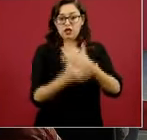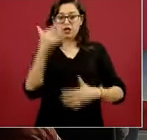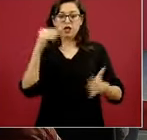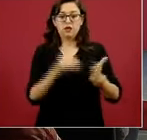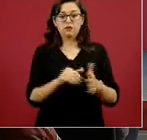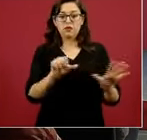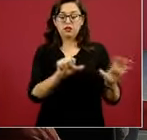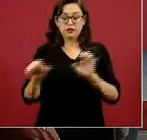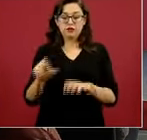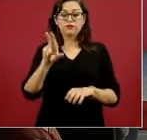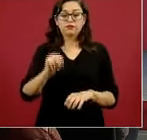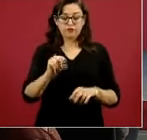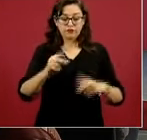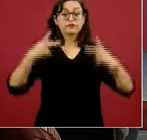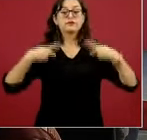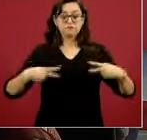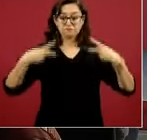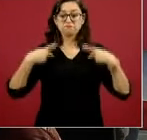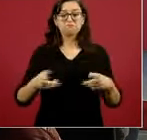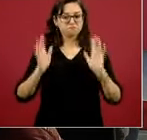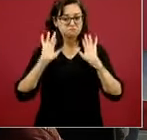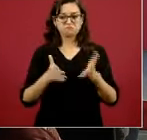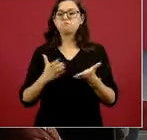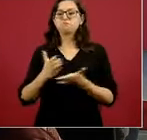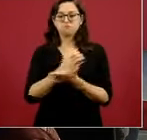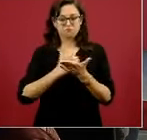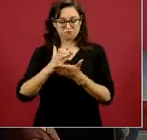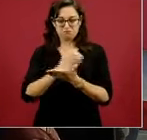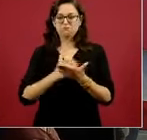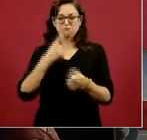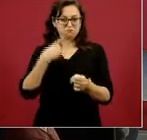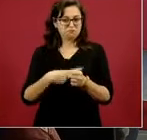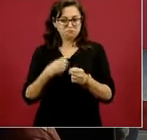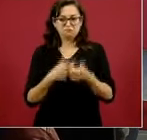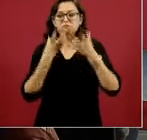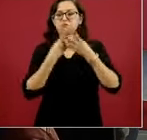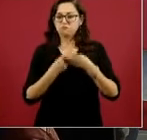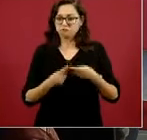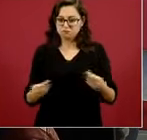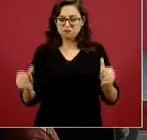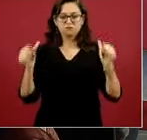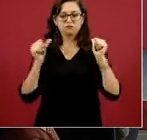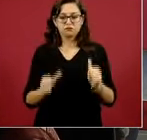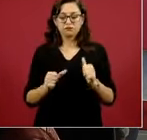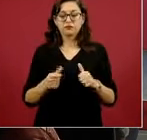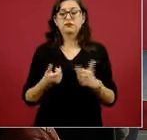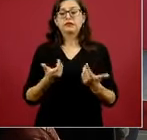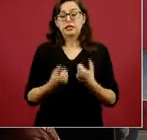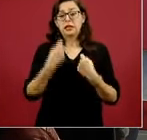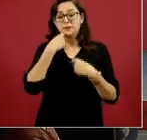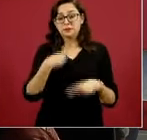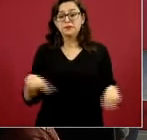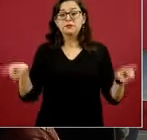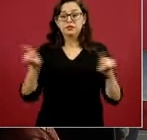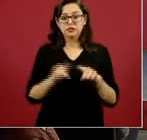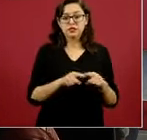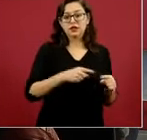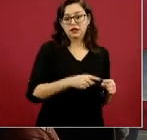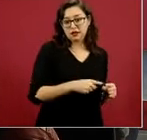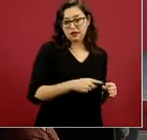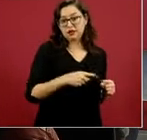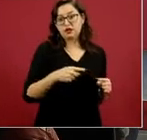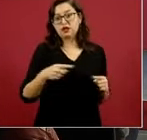615.680 personas estimadas que se han recuperado de la infección, y por otro lado también se ve en la gráfica el descenso, que este ha